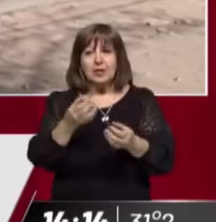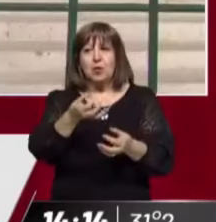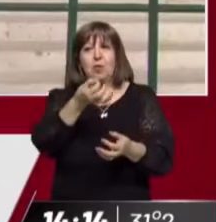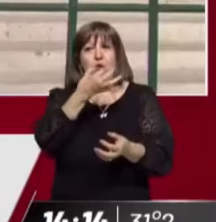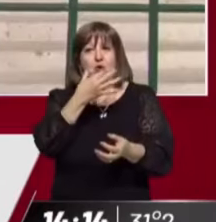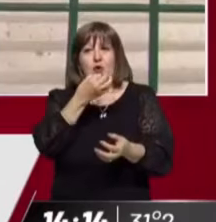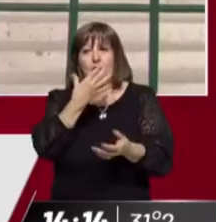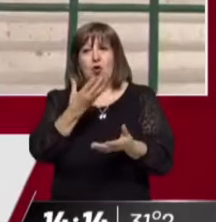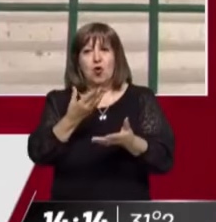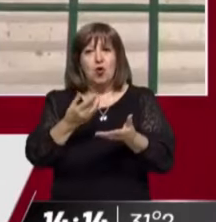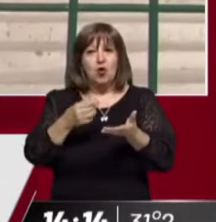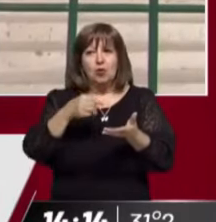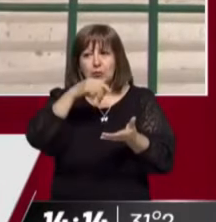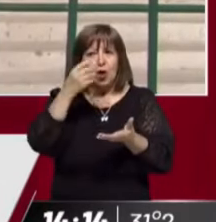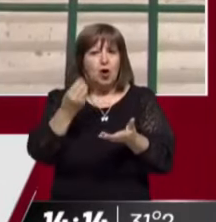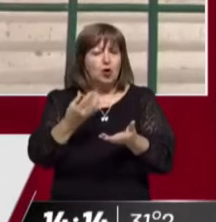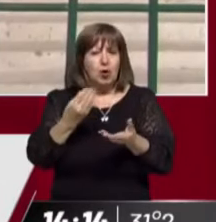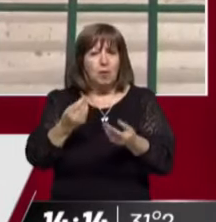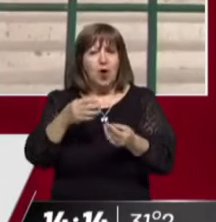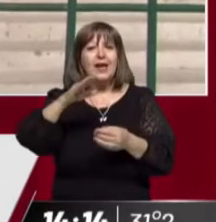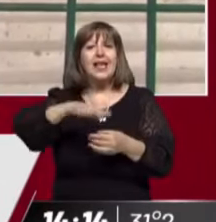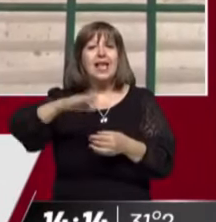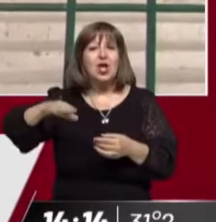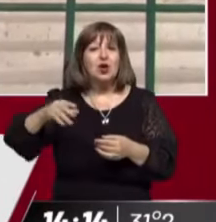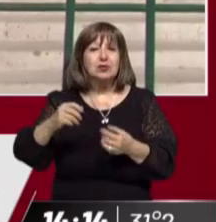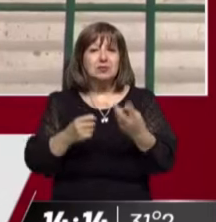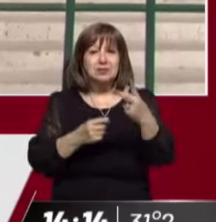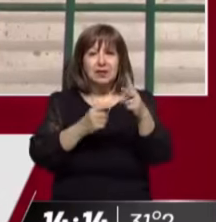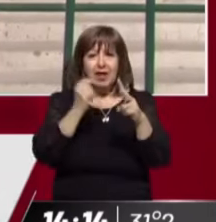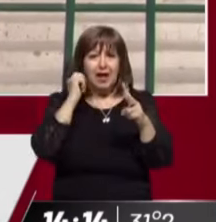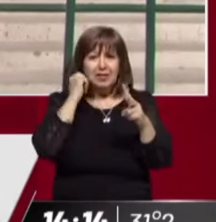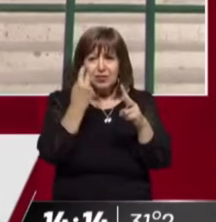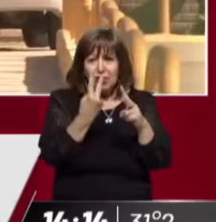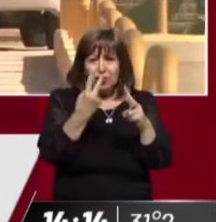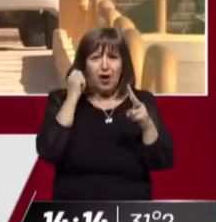es otra de las cosas que están en investigación.